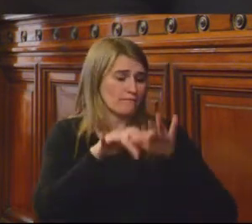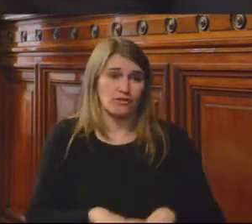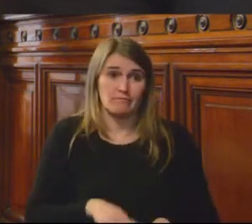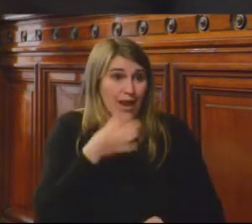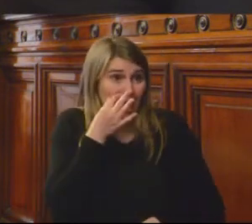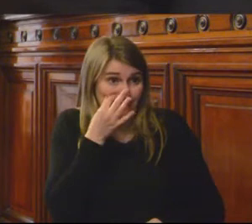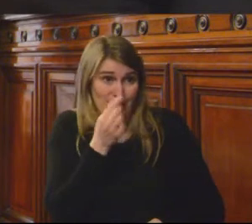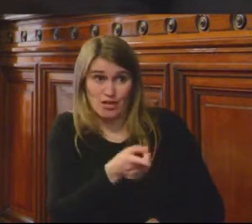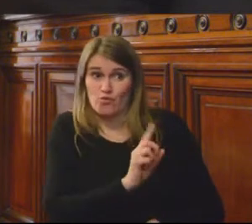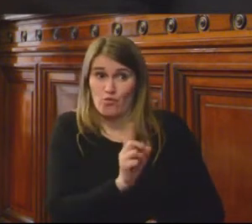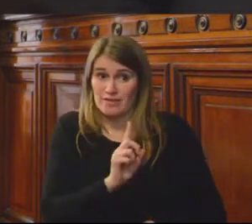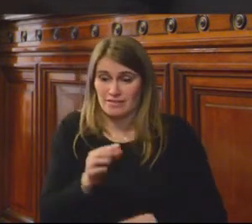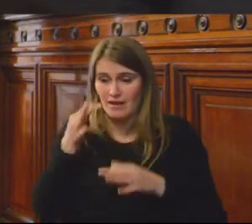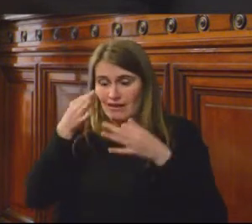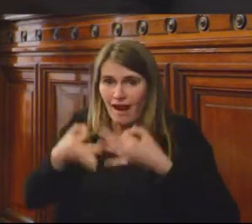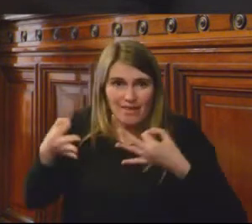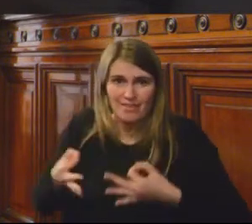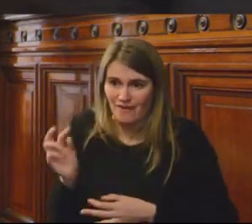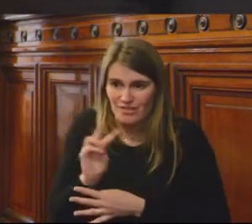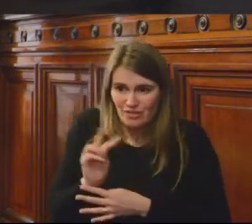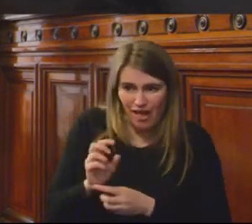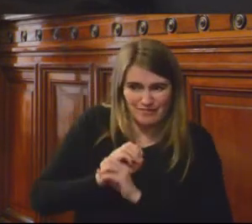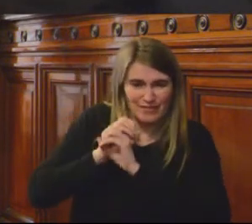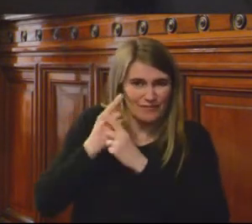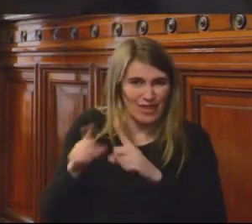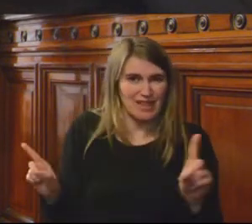se compagina con la realidad del pueblo venezolano.